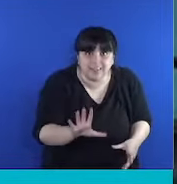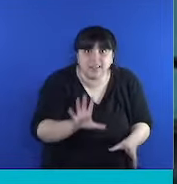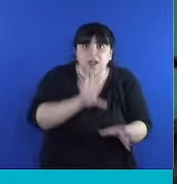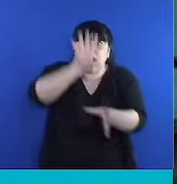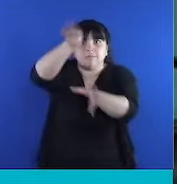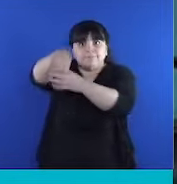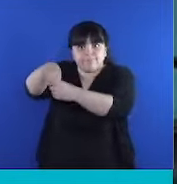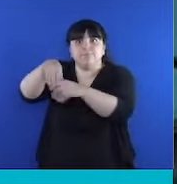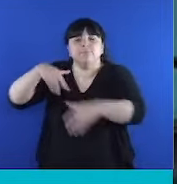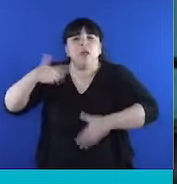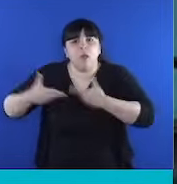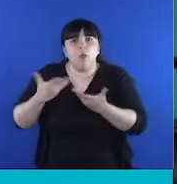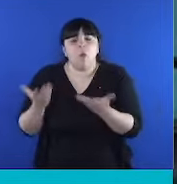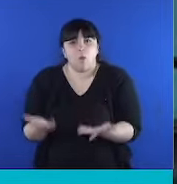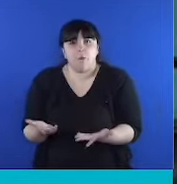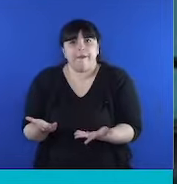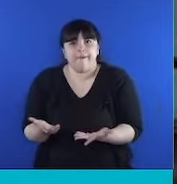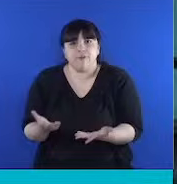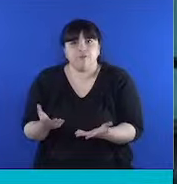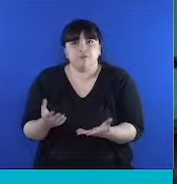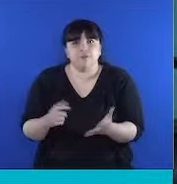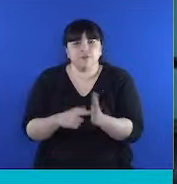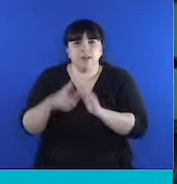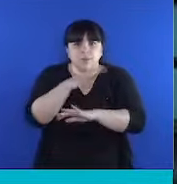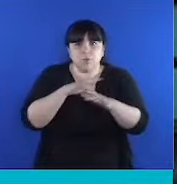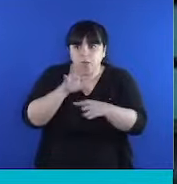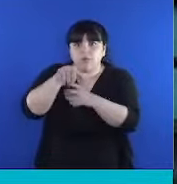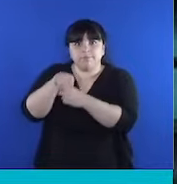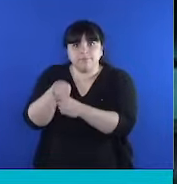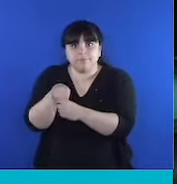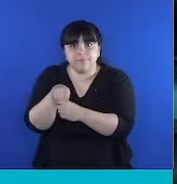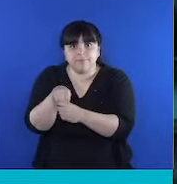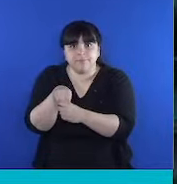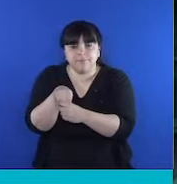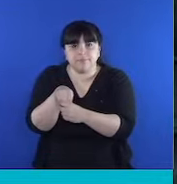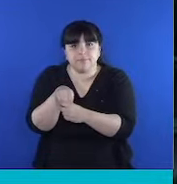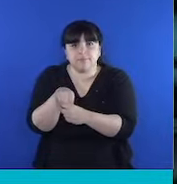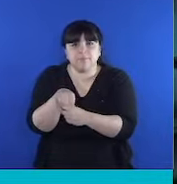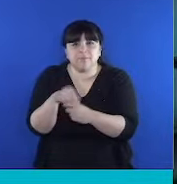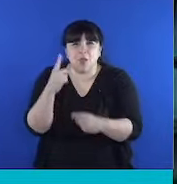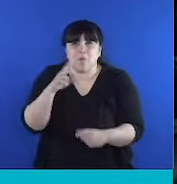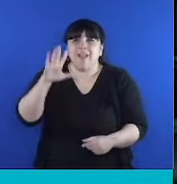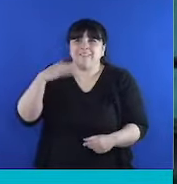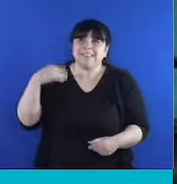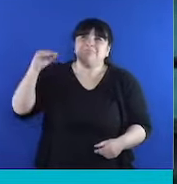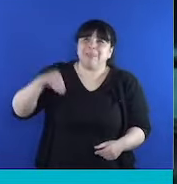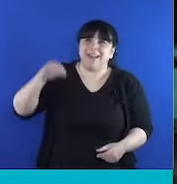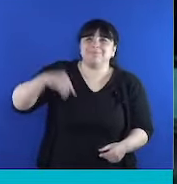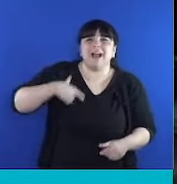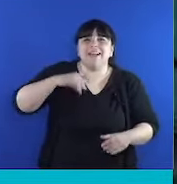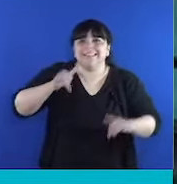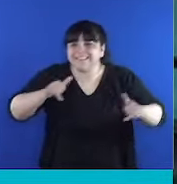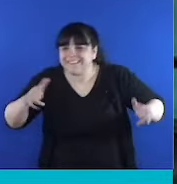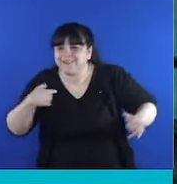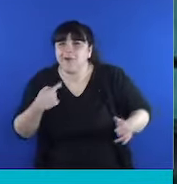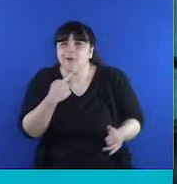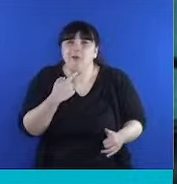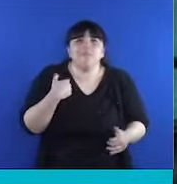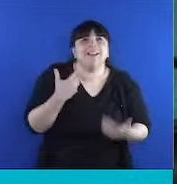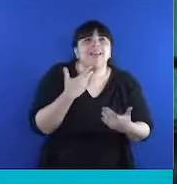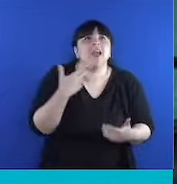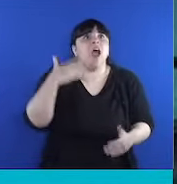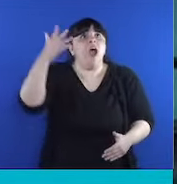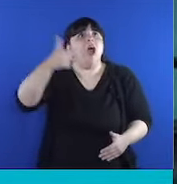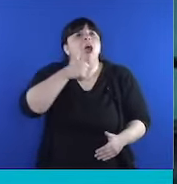participan de los Juegos Evita. Más de una vez hemos escuchado las historias de chicos y chicas que conocieron el